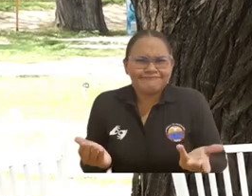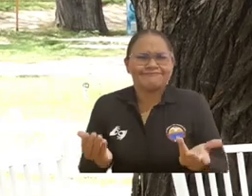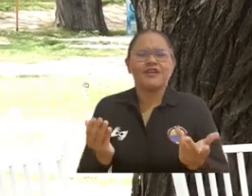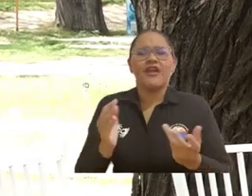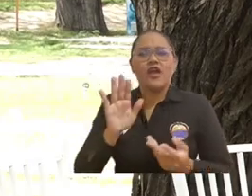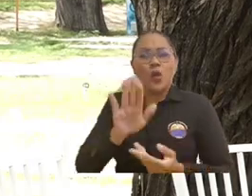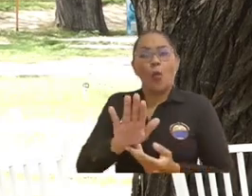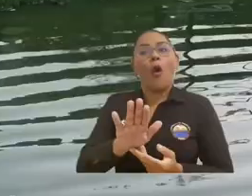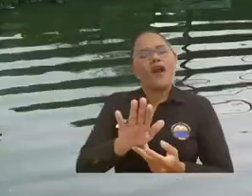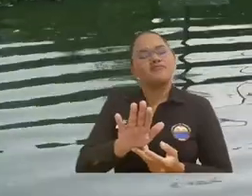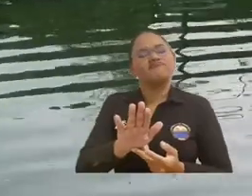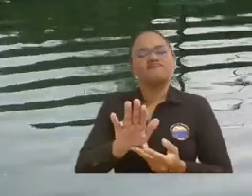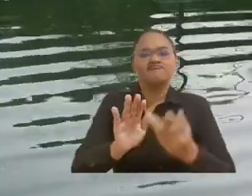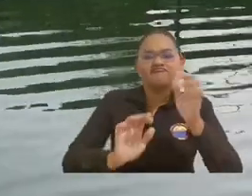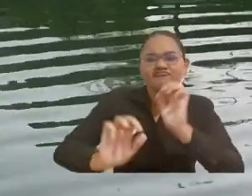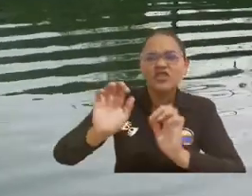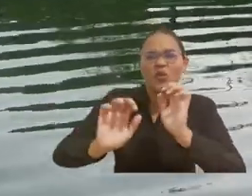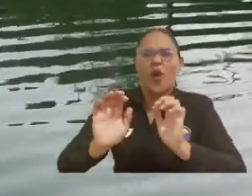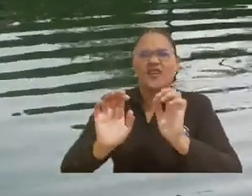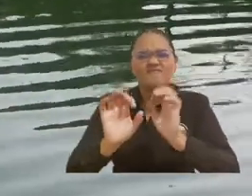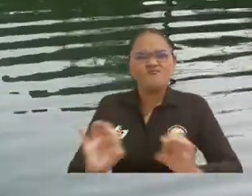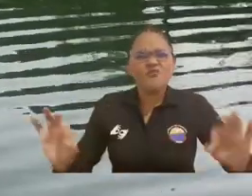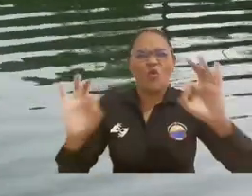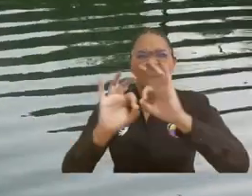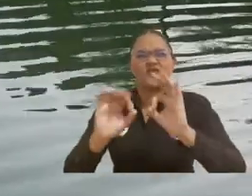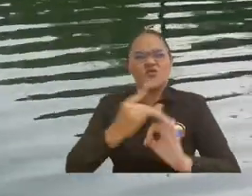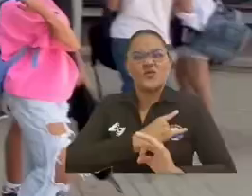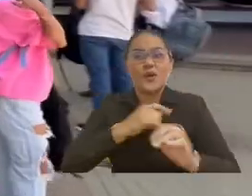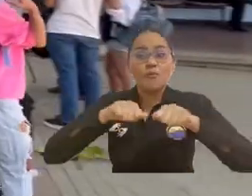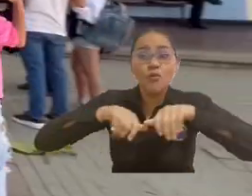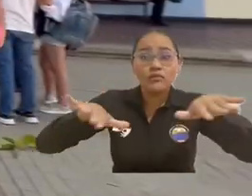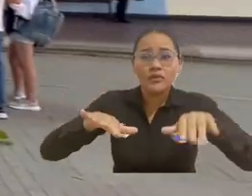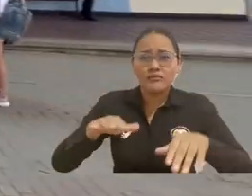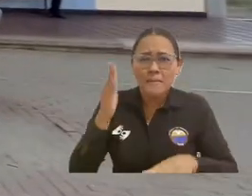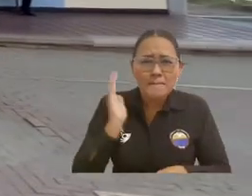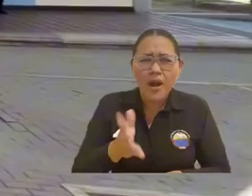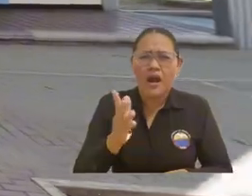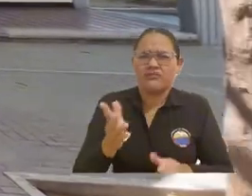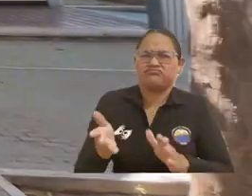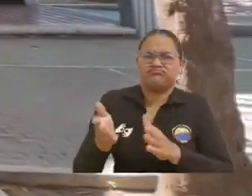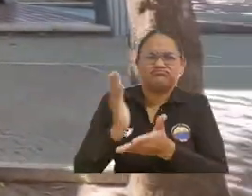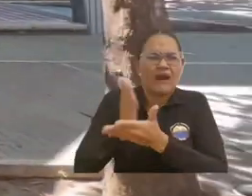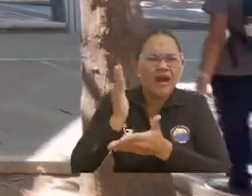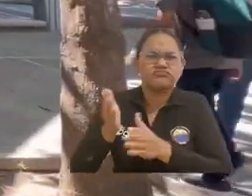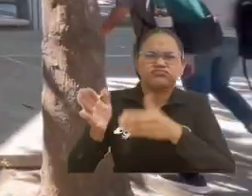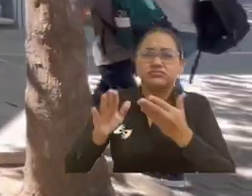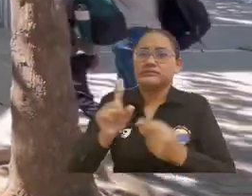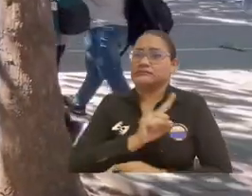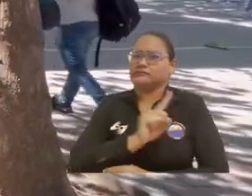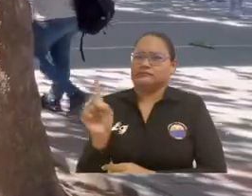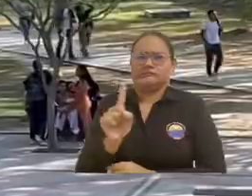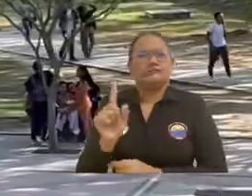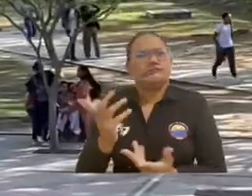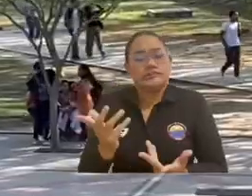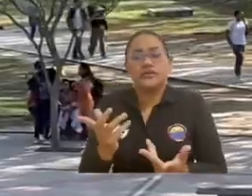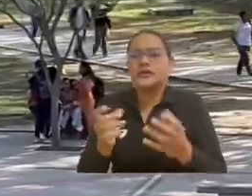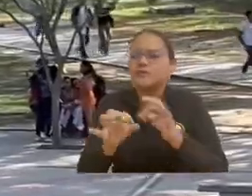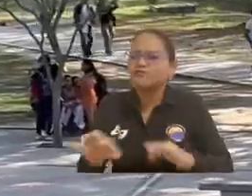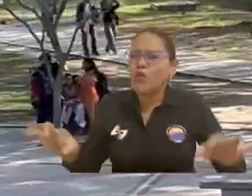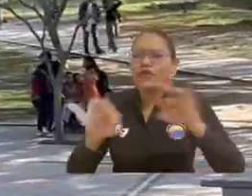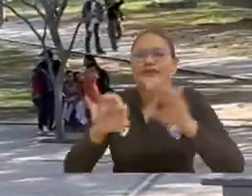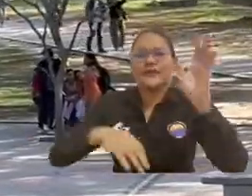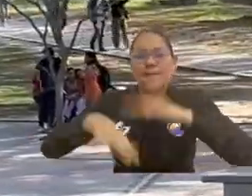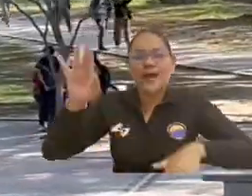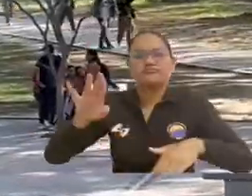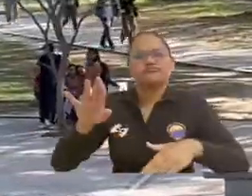agenda particular de ninguno. La universidad tiene que ser abierta y libre para que siga encontrando su camino y tiene que trabajar armónicamente con el